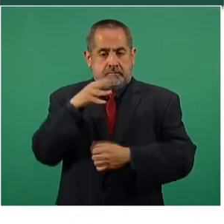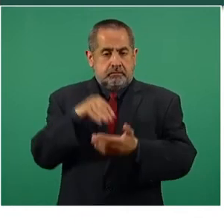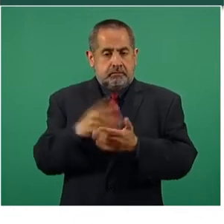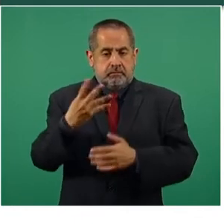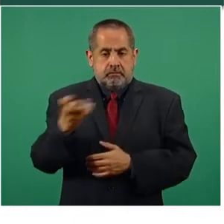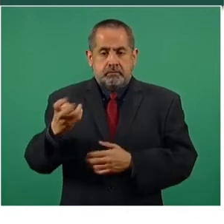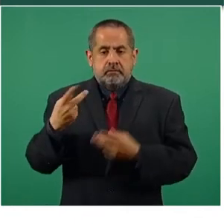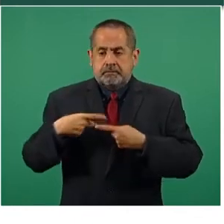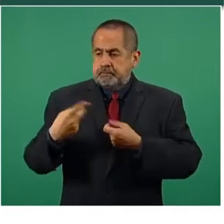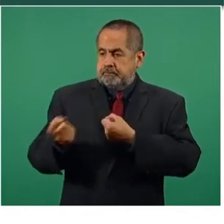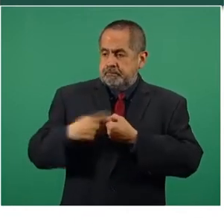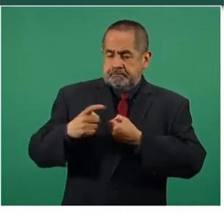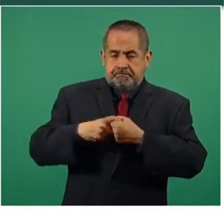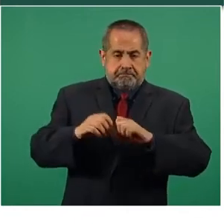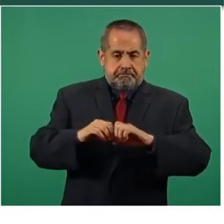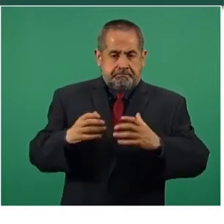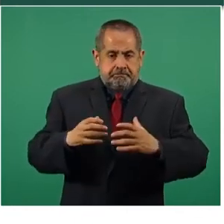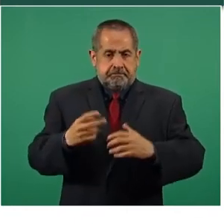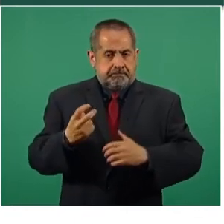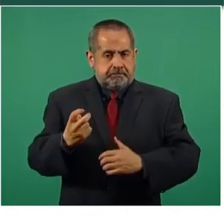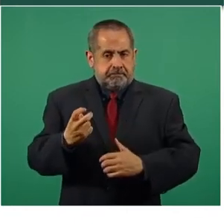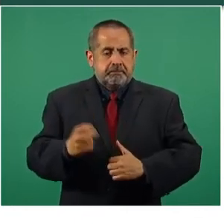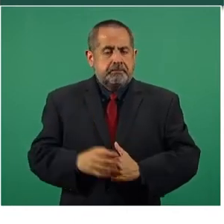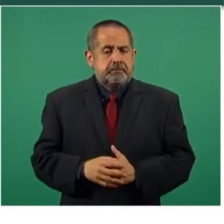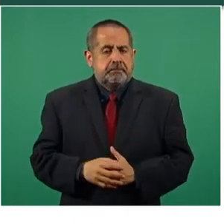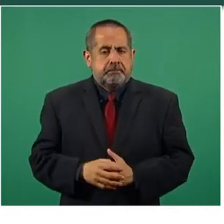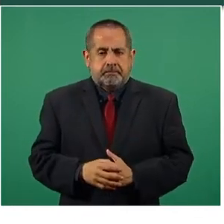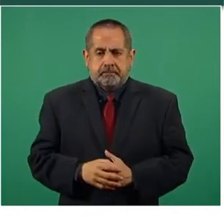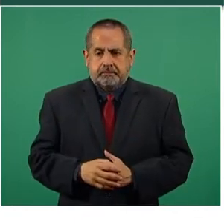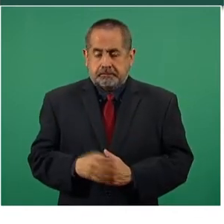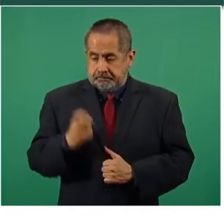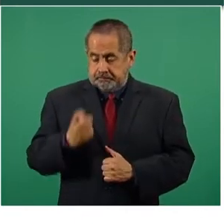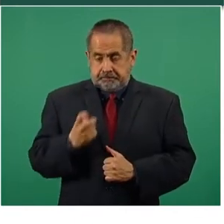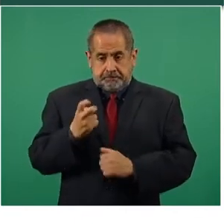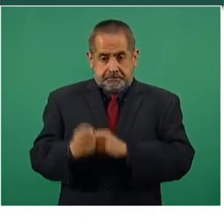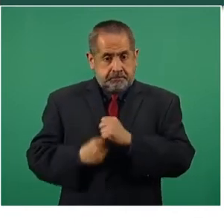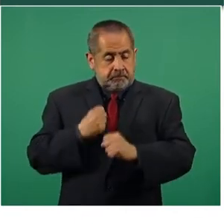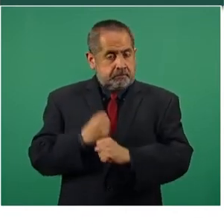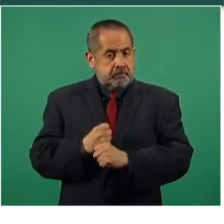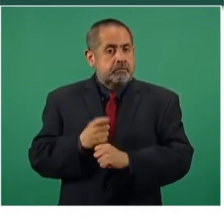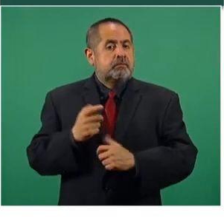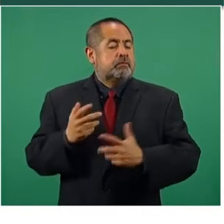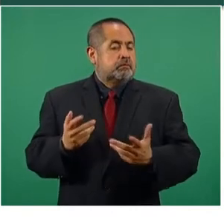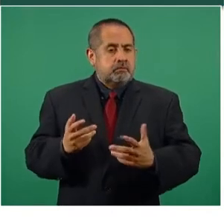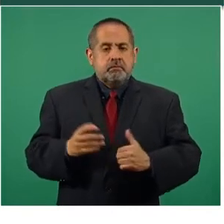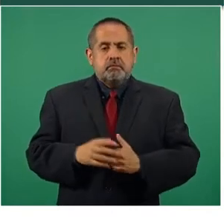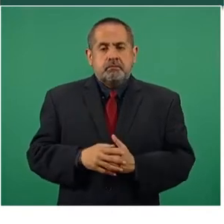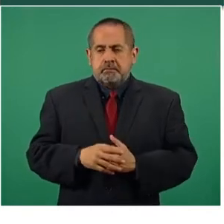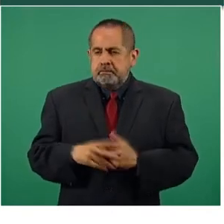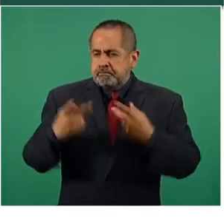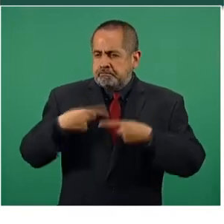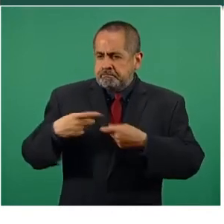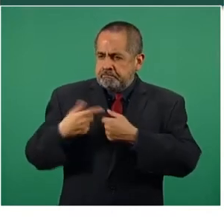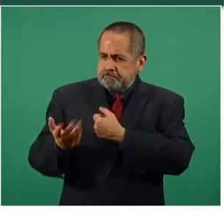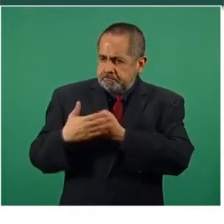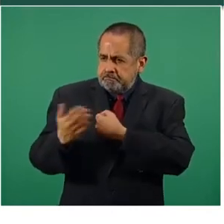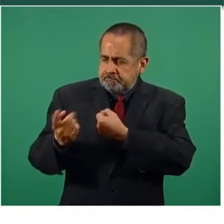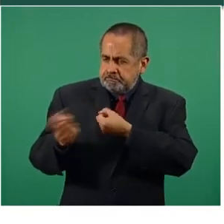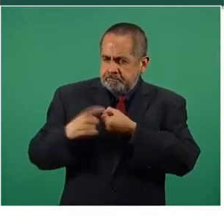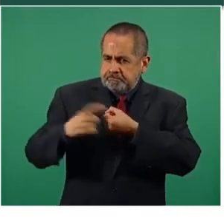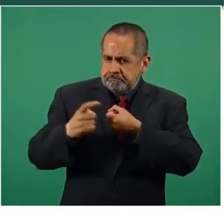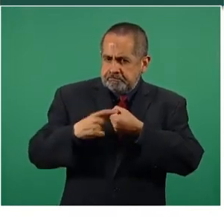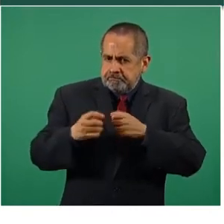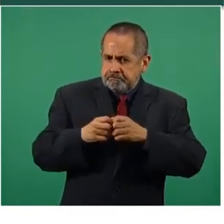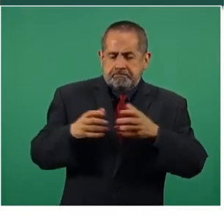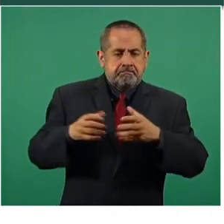elementos. Este año el reclutamiento corresponde